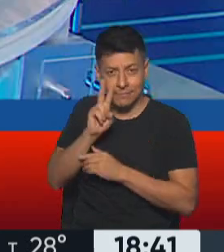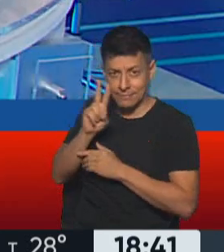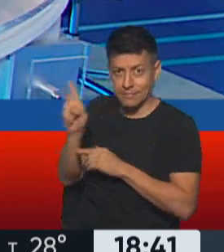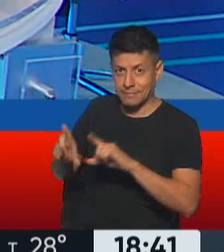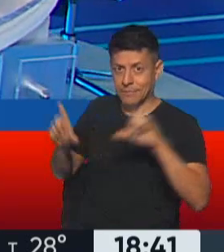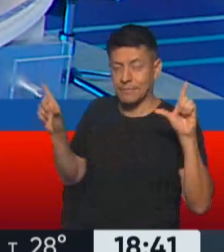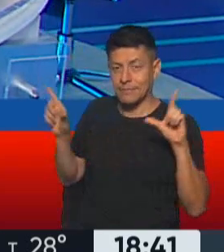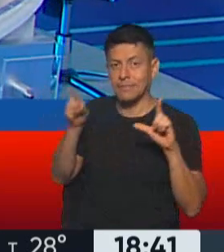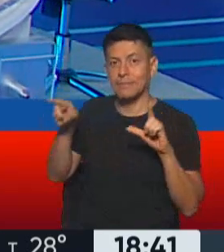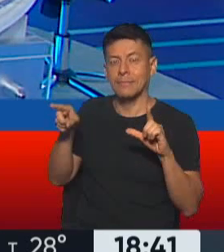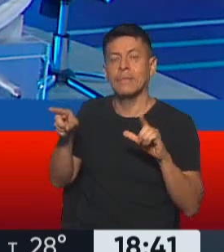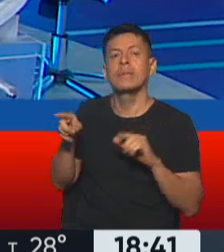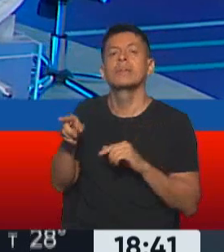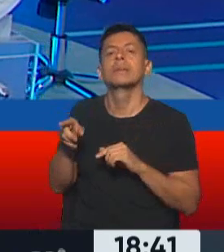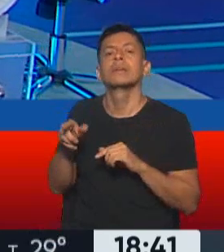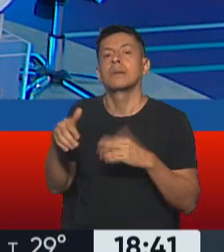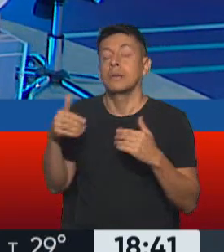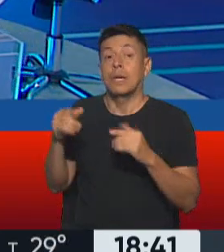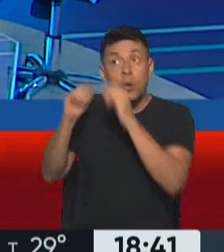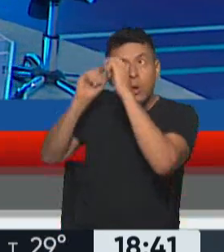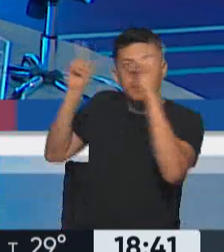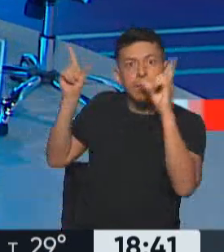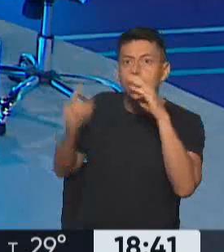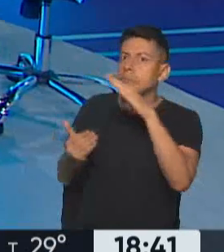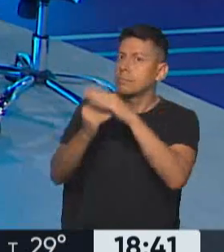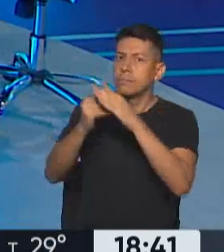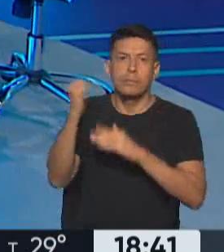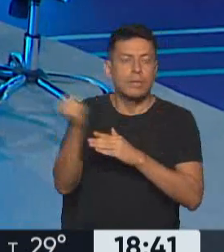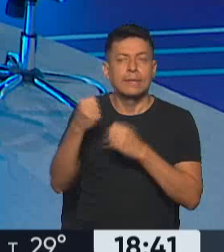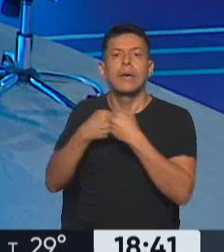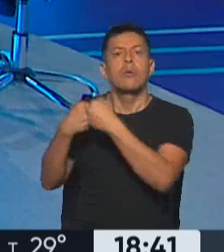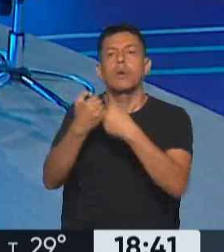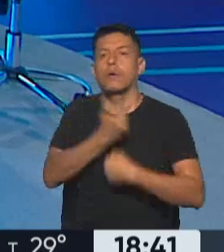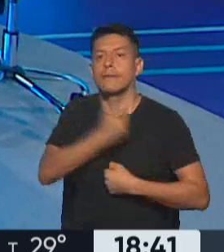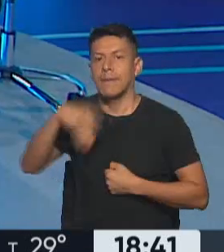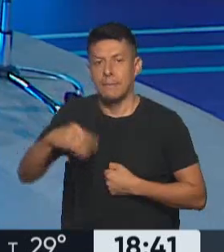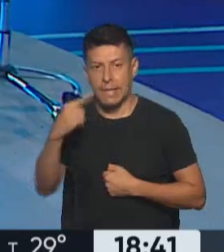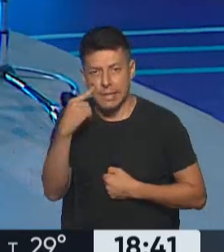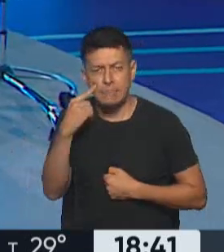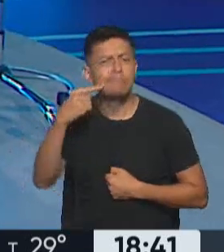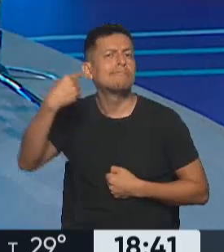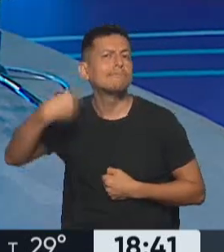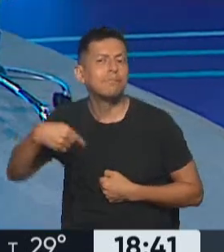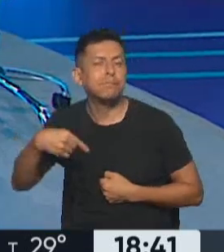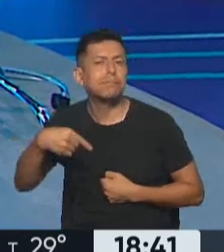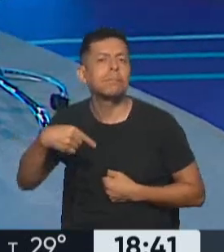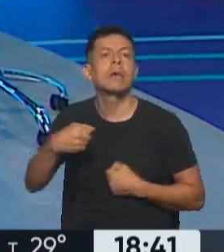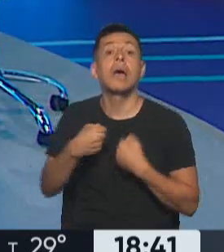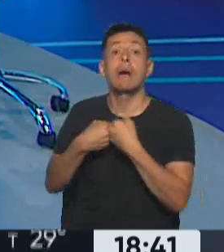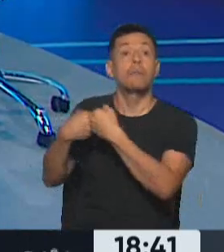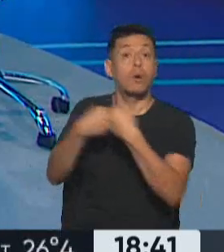idea principal que rige, que atraviesa el acuerdo con el Fondo Monetario Internacional, que tiene que ver con aprobarlo, si no, el